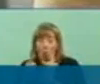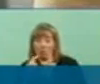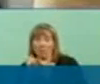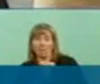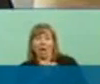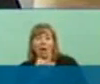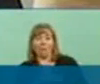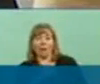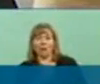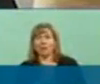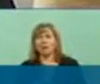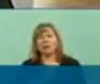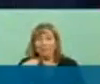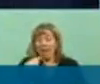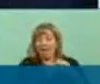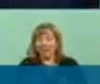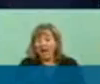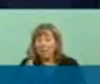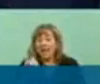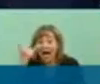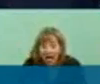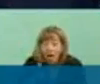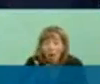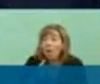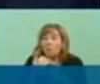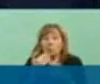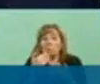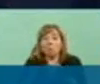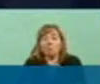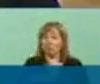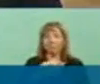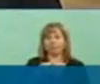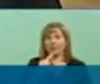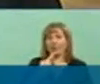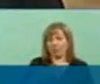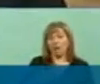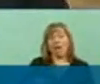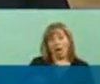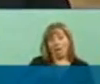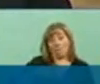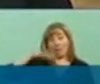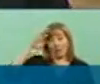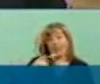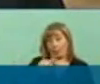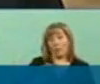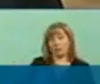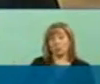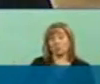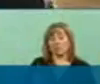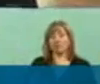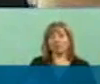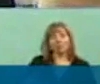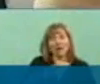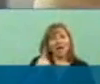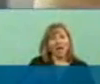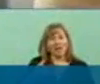Parece que el número los preocupó un poco, de los votos. Ya nos hemos dado cuenta todos, casi todos los argentinos.